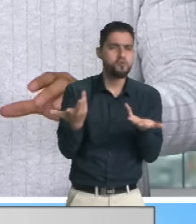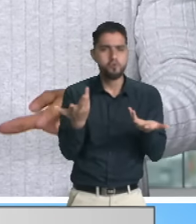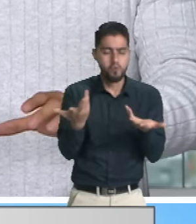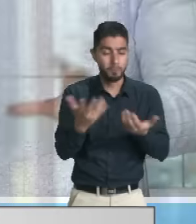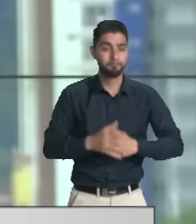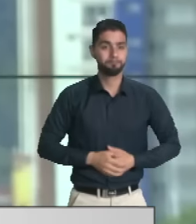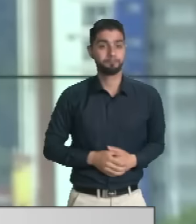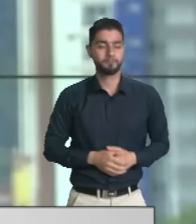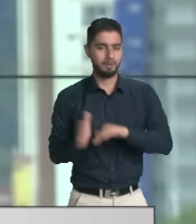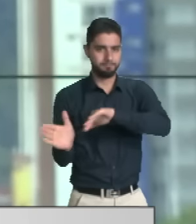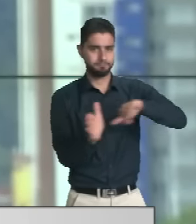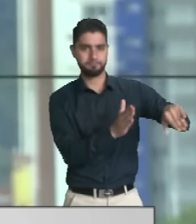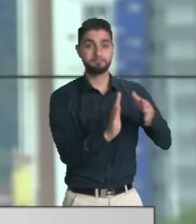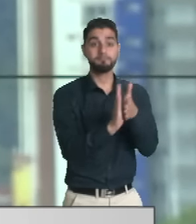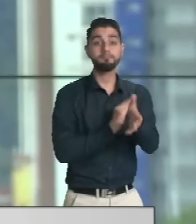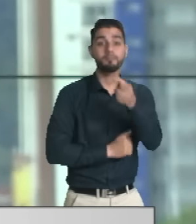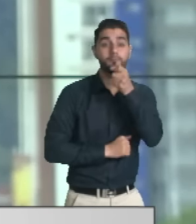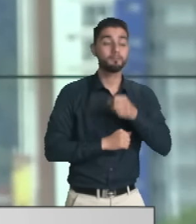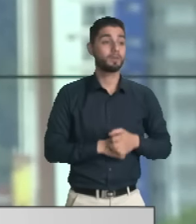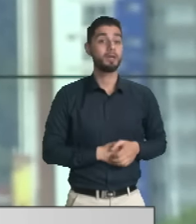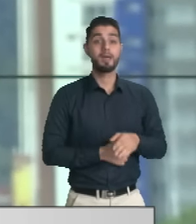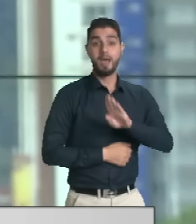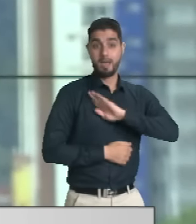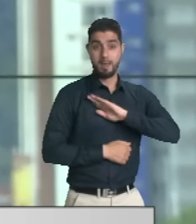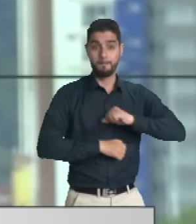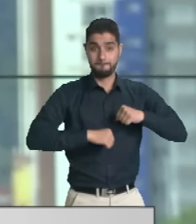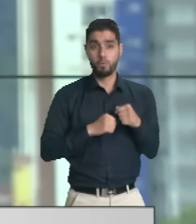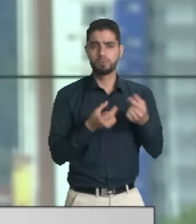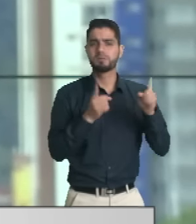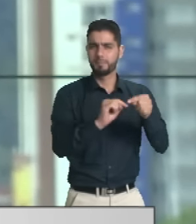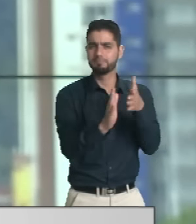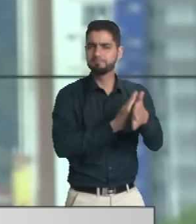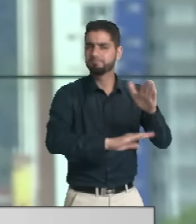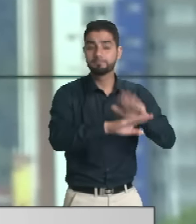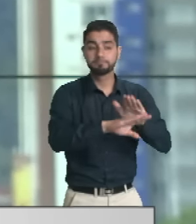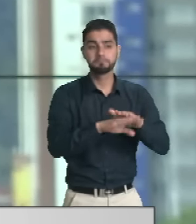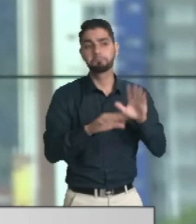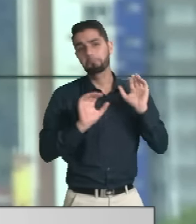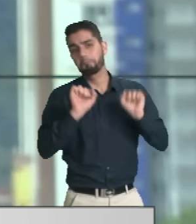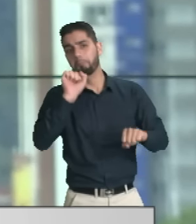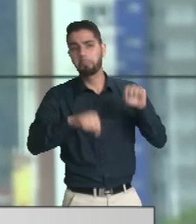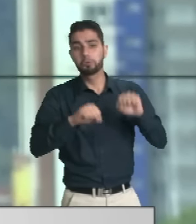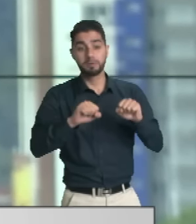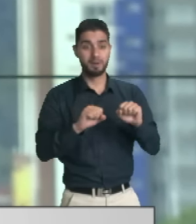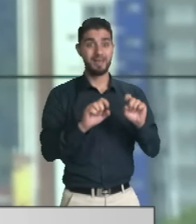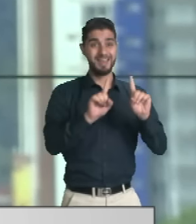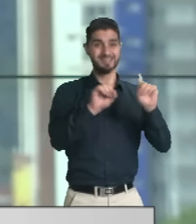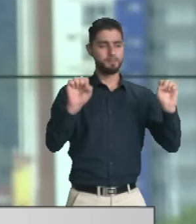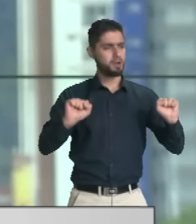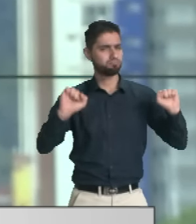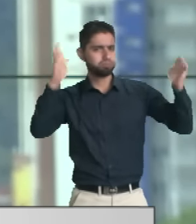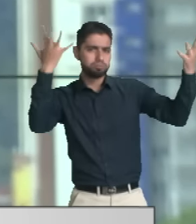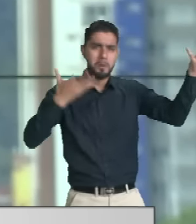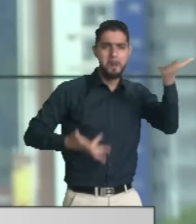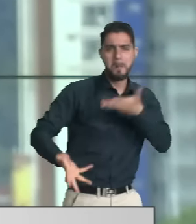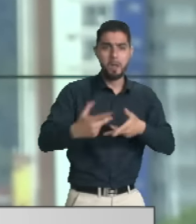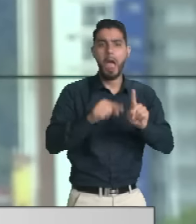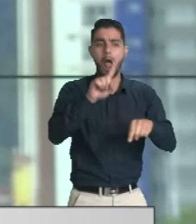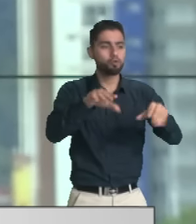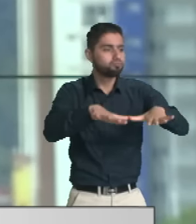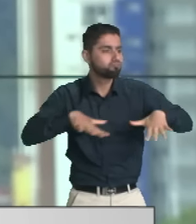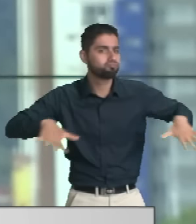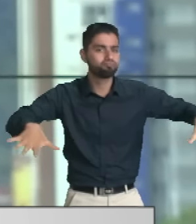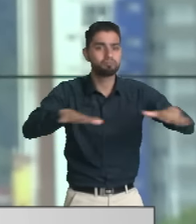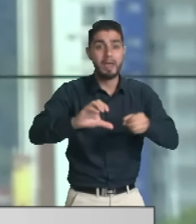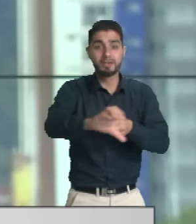de noticias. El alcalde de Bogotá también se refirió a esa posibilidad del cambio en el horario de la fiesta. Recordemos que hay algunos sectores de la ciudad